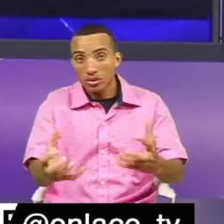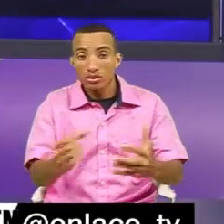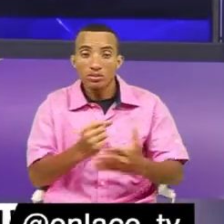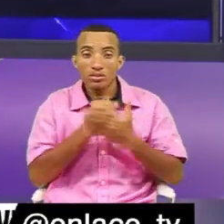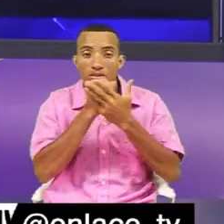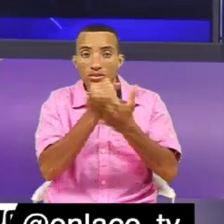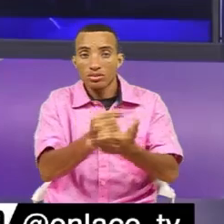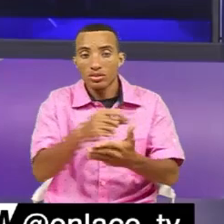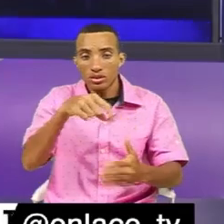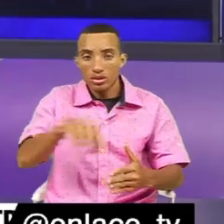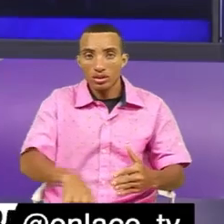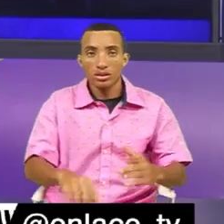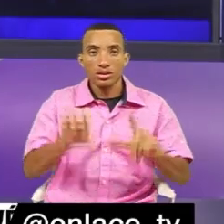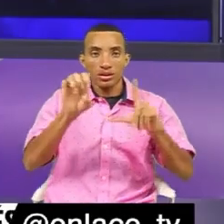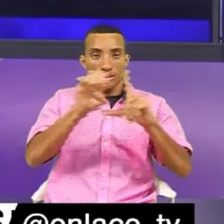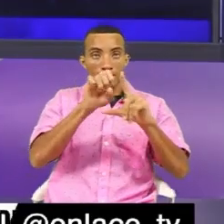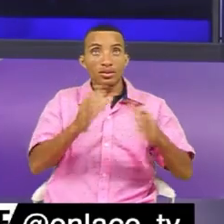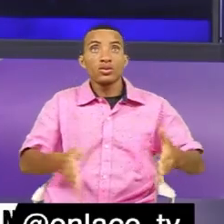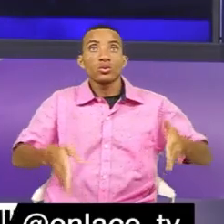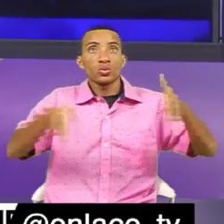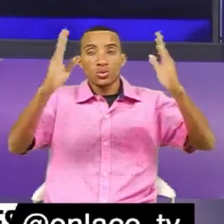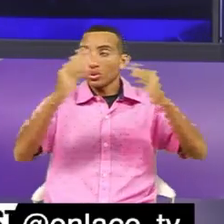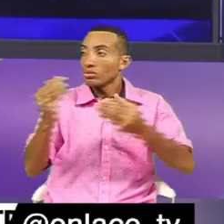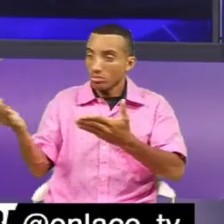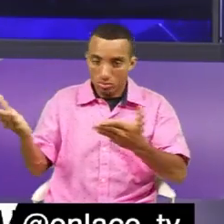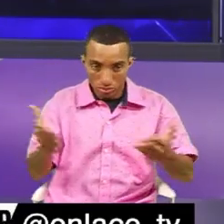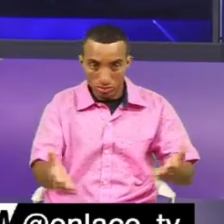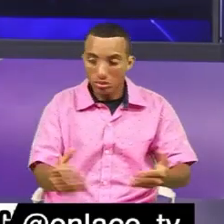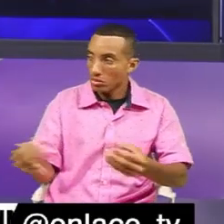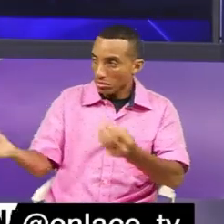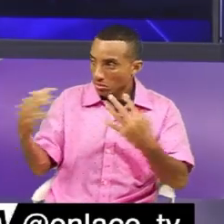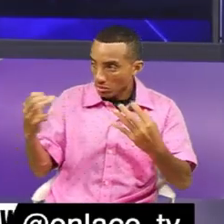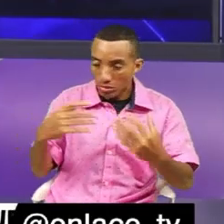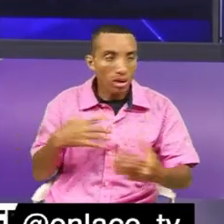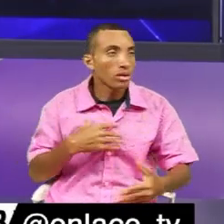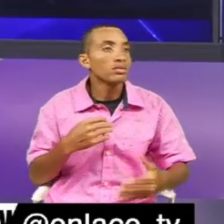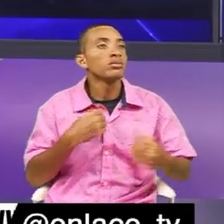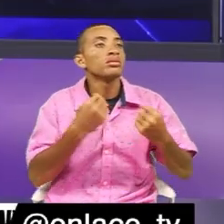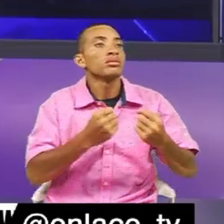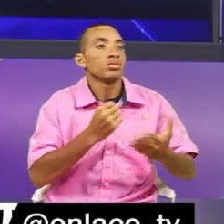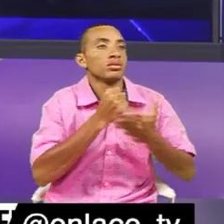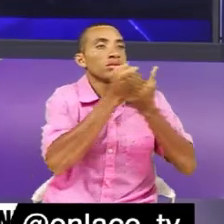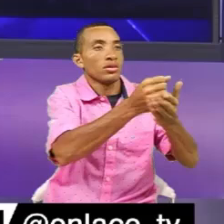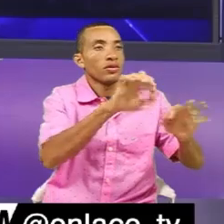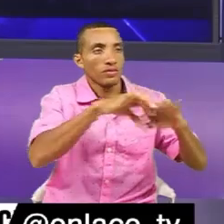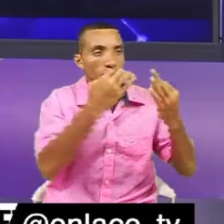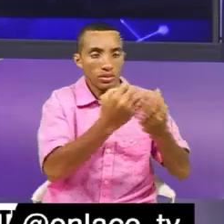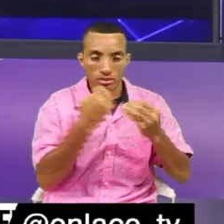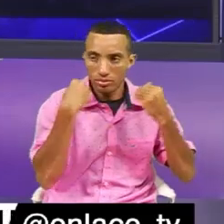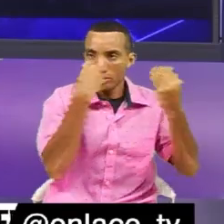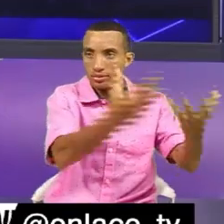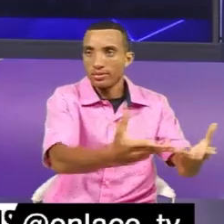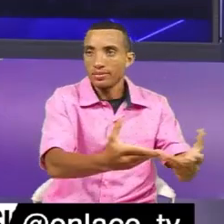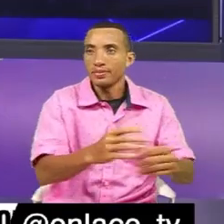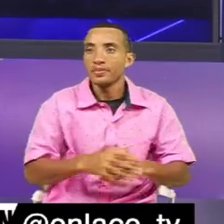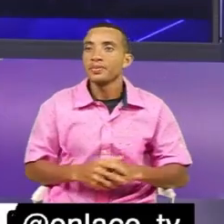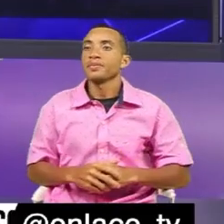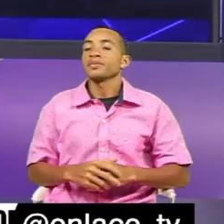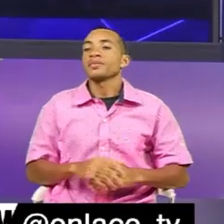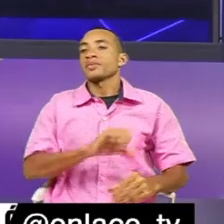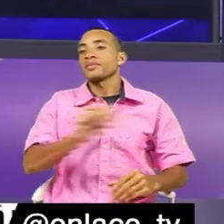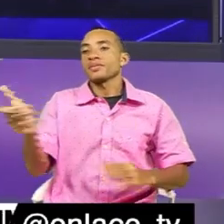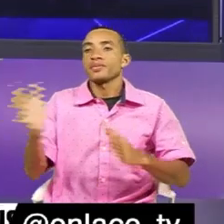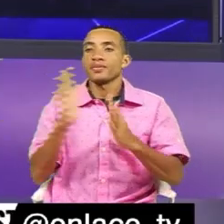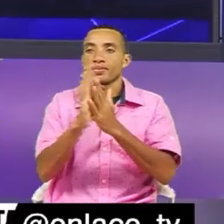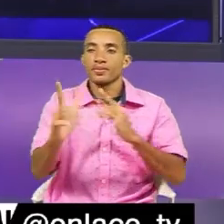Enlace Televisión serán bien recibidas para llevárselas a esta familia que hoy lo perdió todo por esta conflagración. Y en otras noticias,